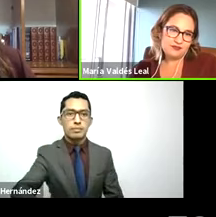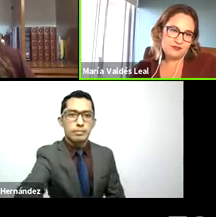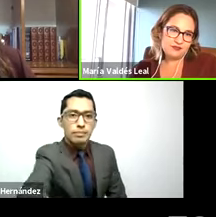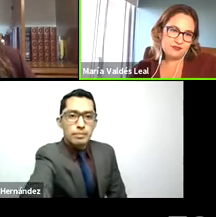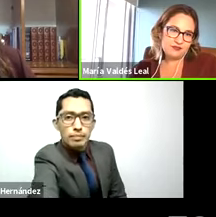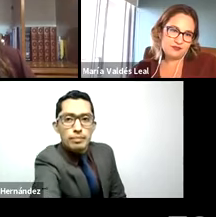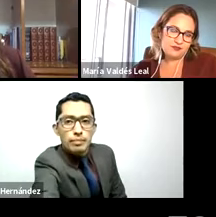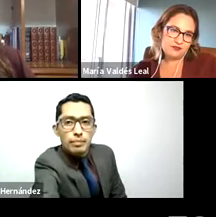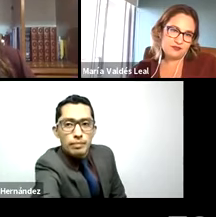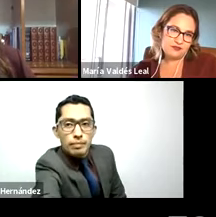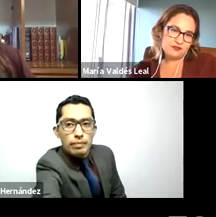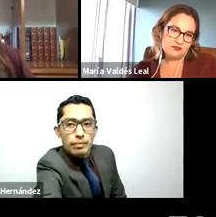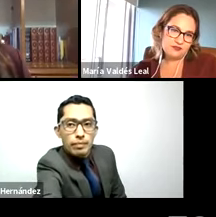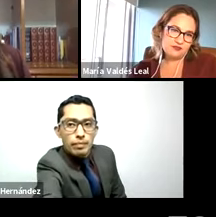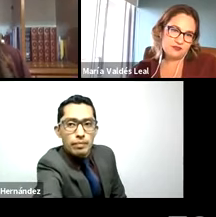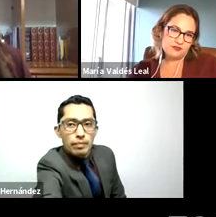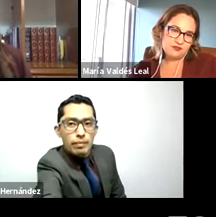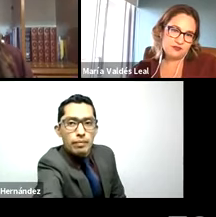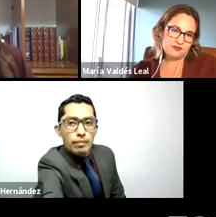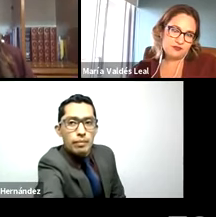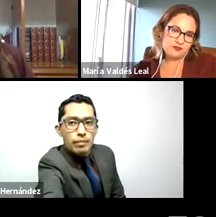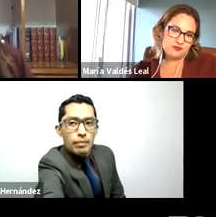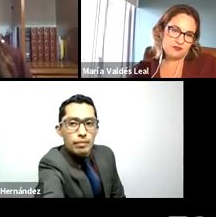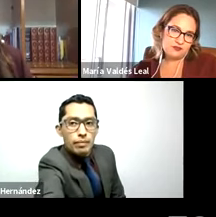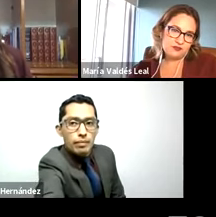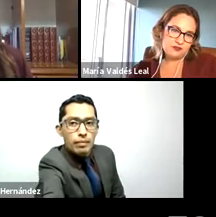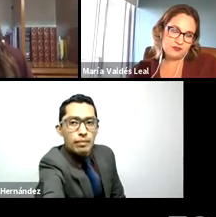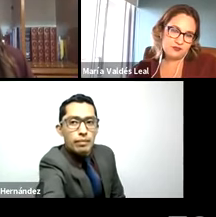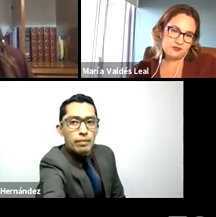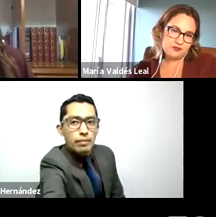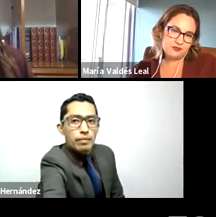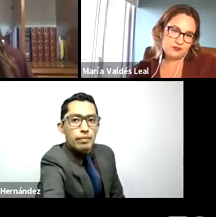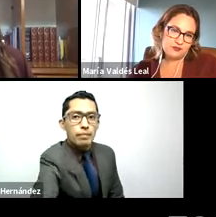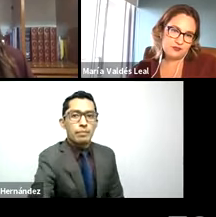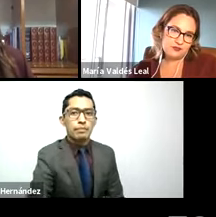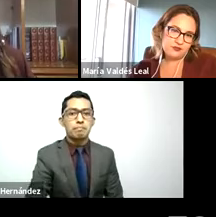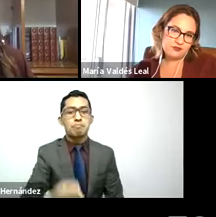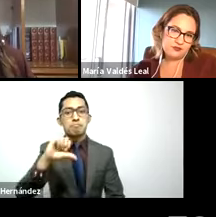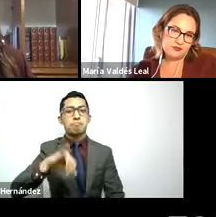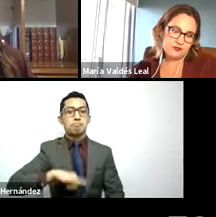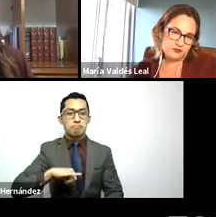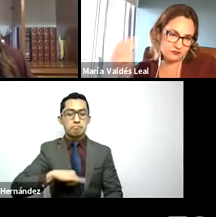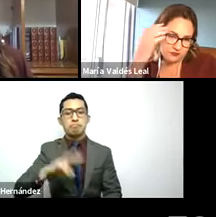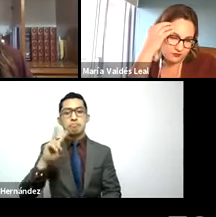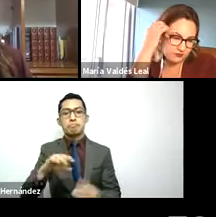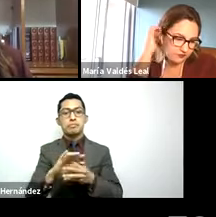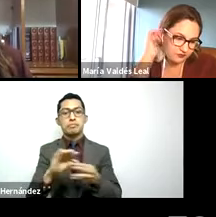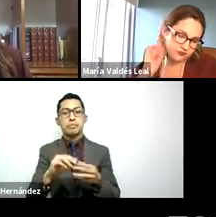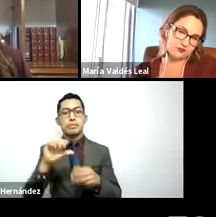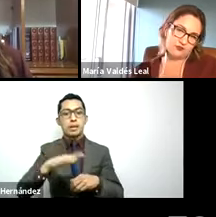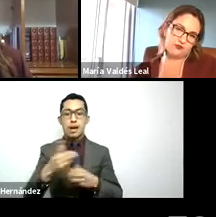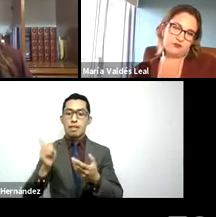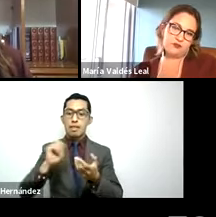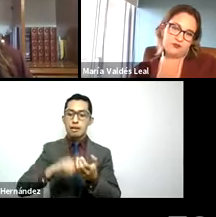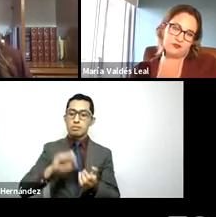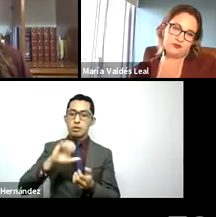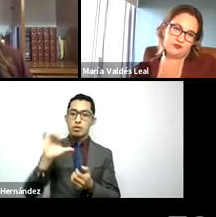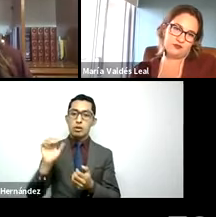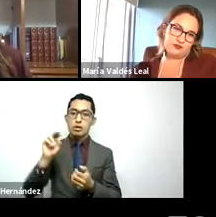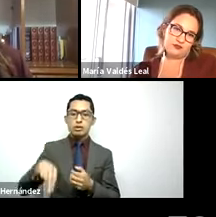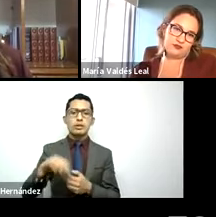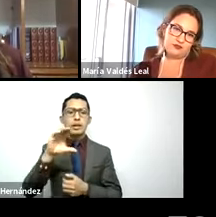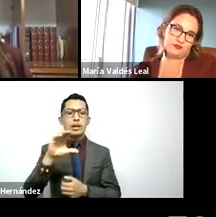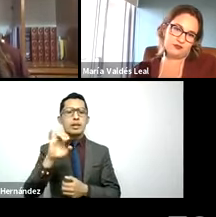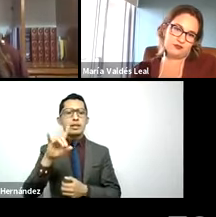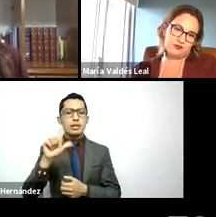Claro, muchas gracias, sin duda muy interesante, pues aquí con el caso recién resuelto por la Corte. Cecilia,